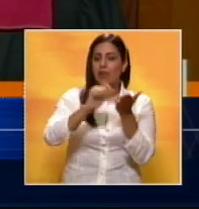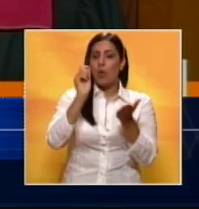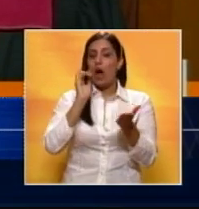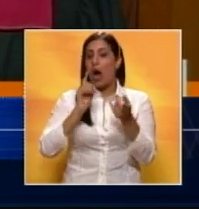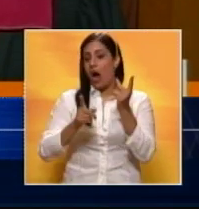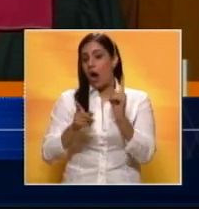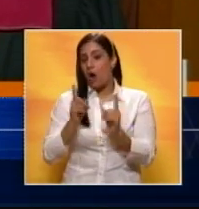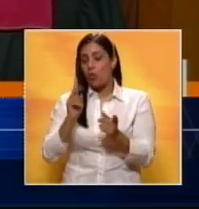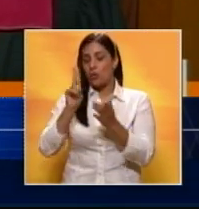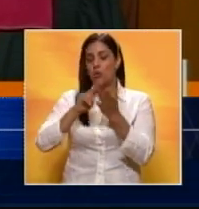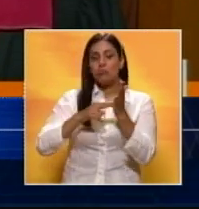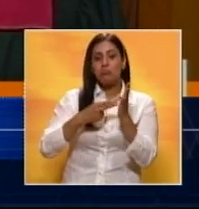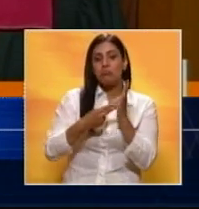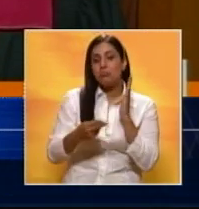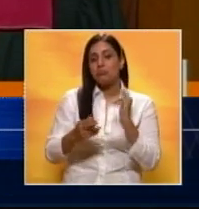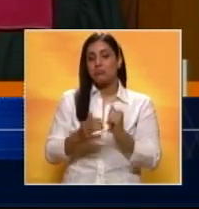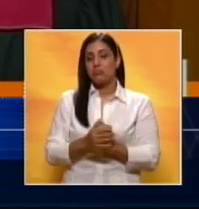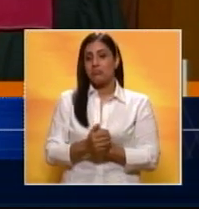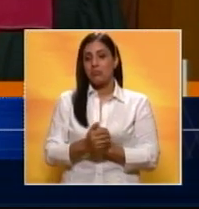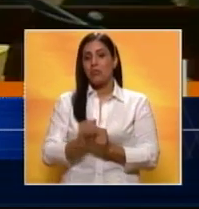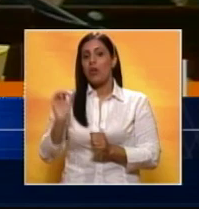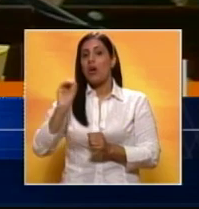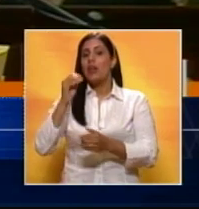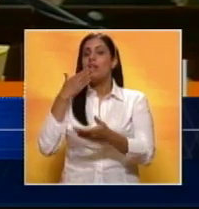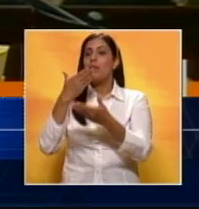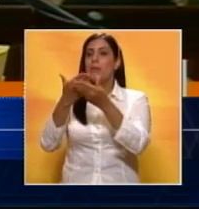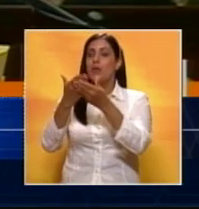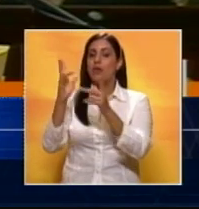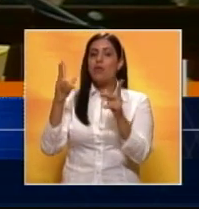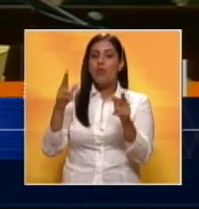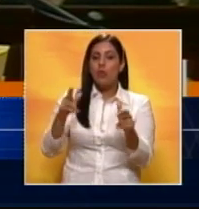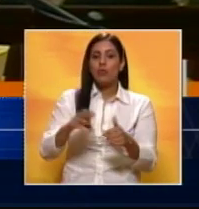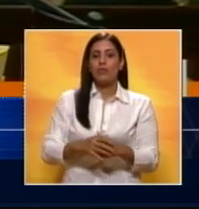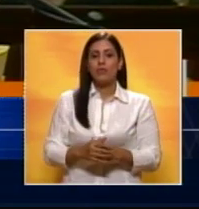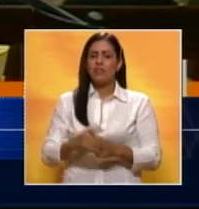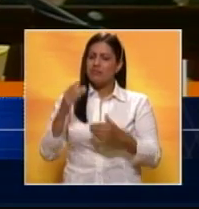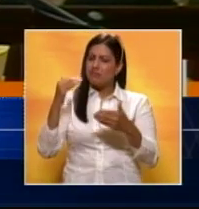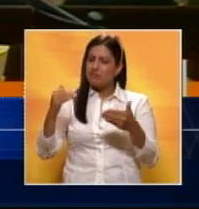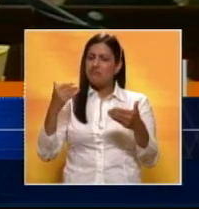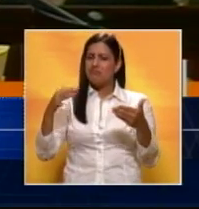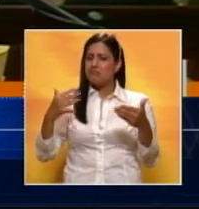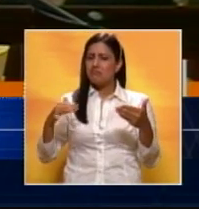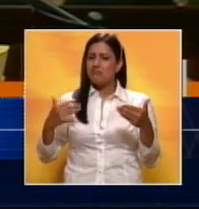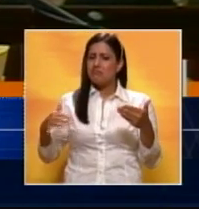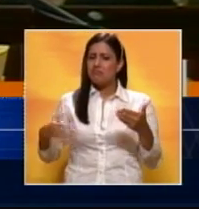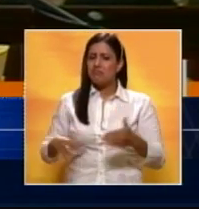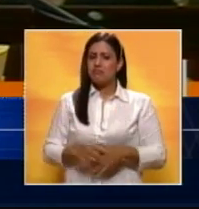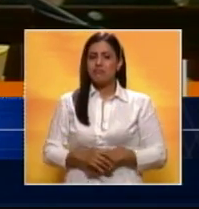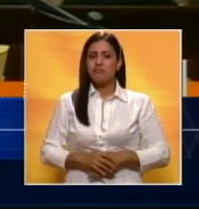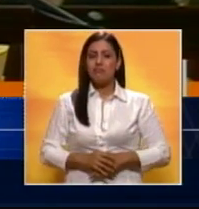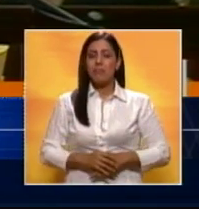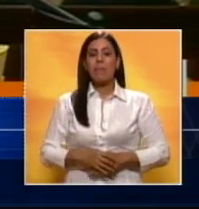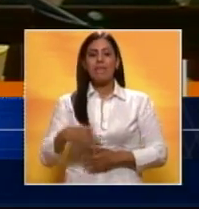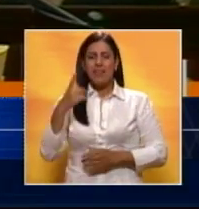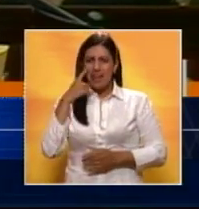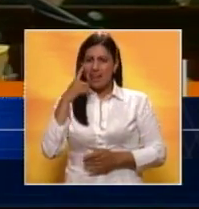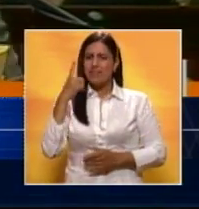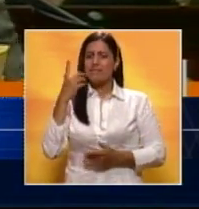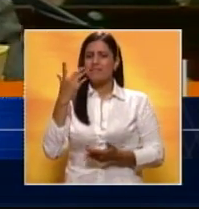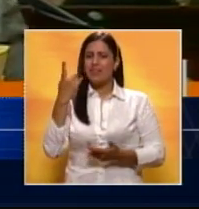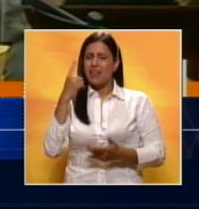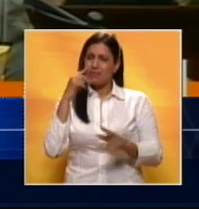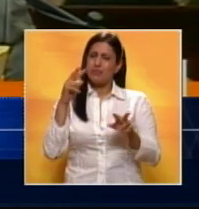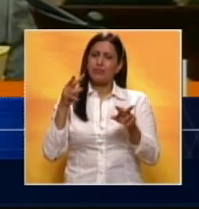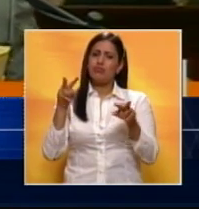de nulidad, recursos de casación, etcétera. Es digno